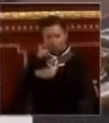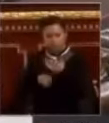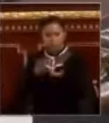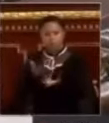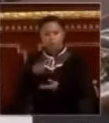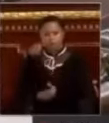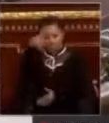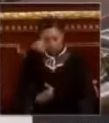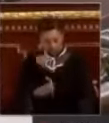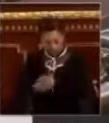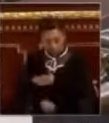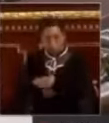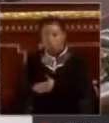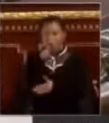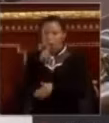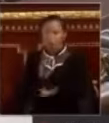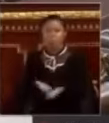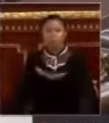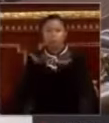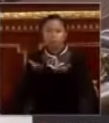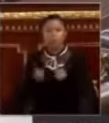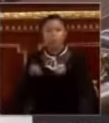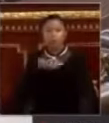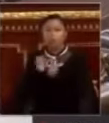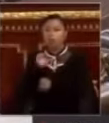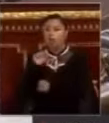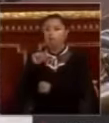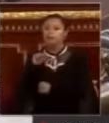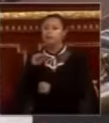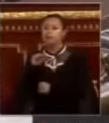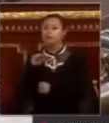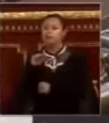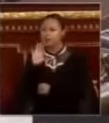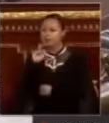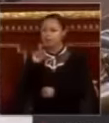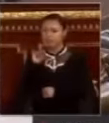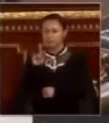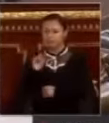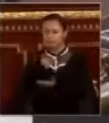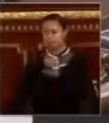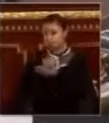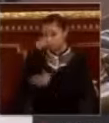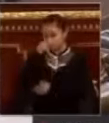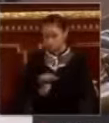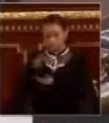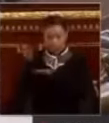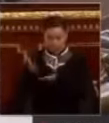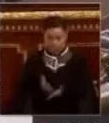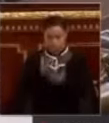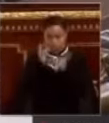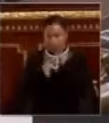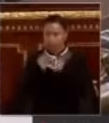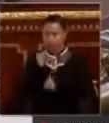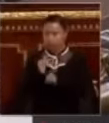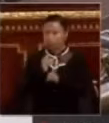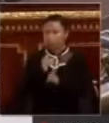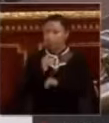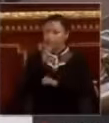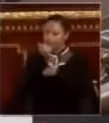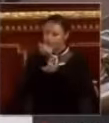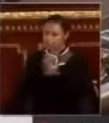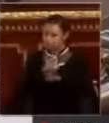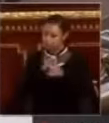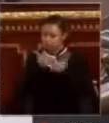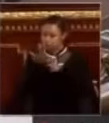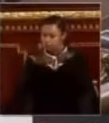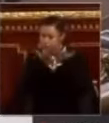referido. Segundo, a que el Sistema de Aguas de la Ciudad de México remita a esta soberanía los estudios y análisis realizados sobre la